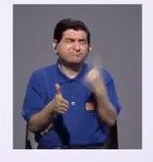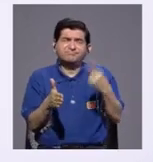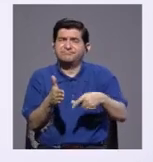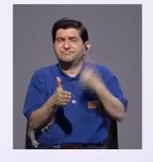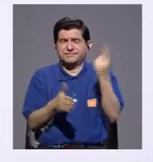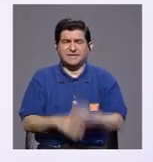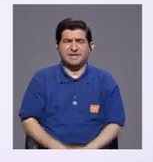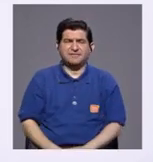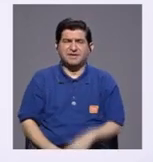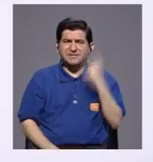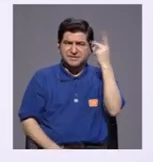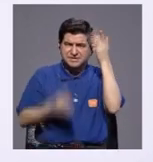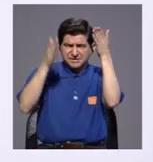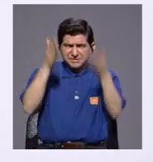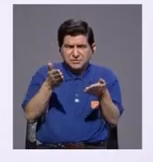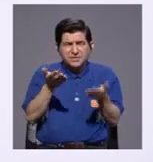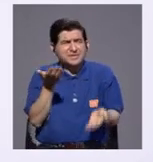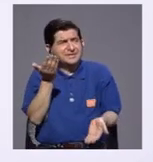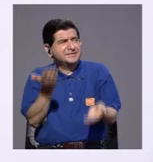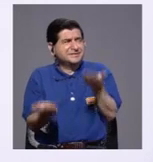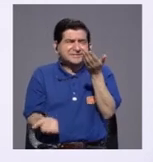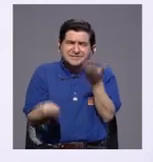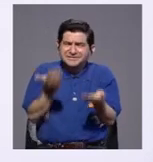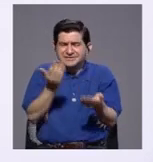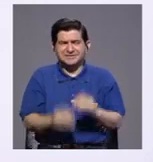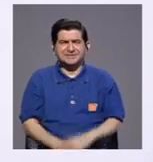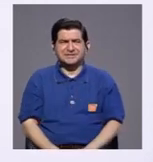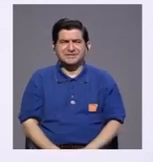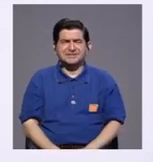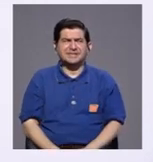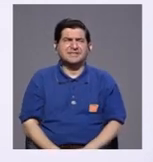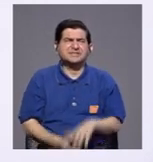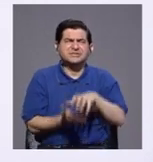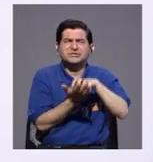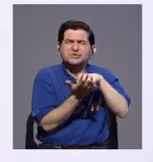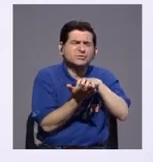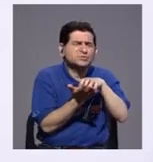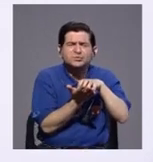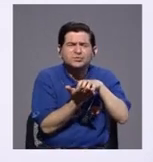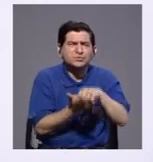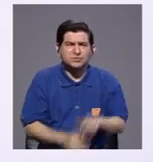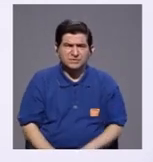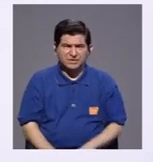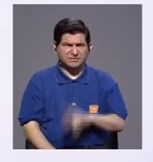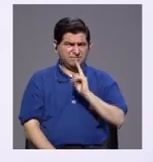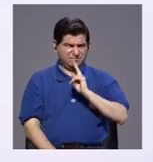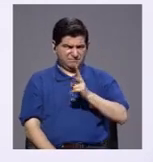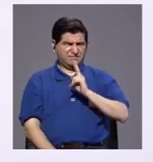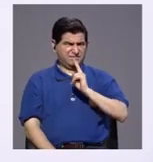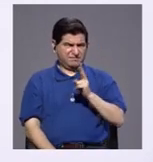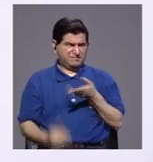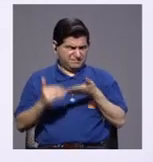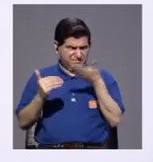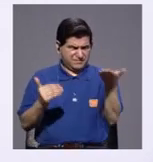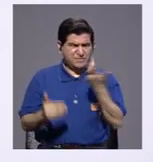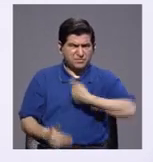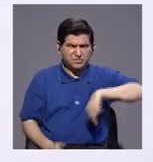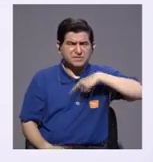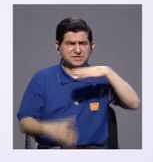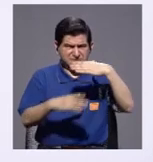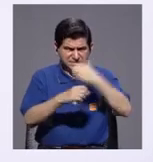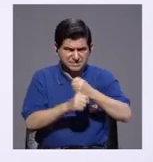nuestros políticos se quedan como con cierta incertidumbre de si realmente las cosas que estamos